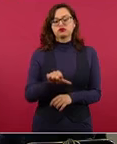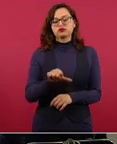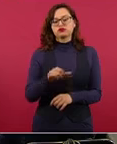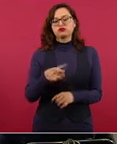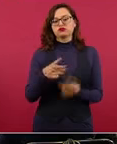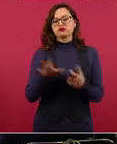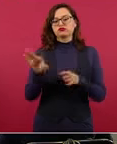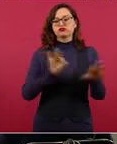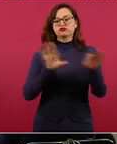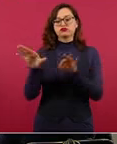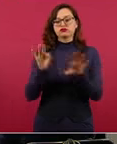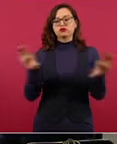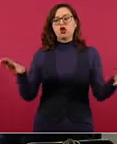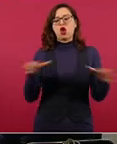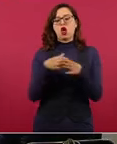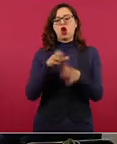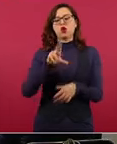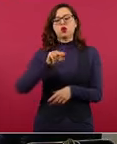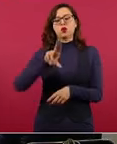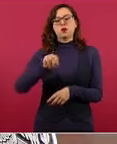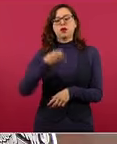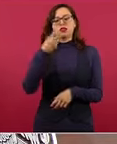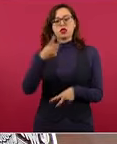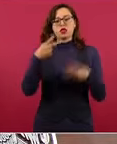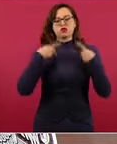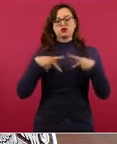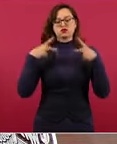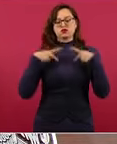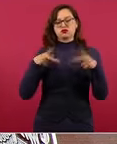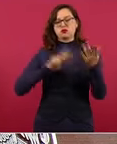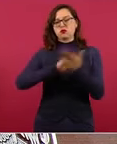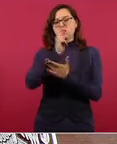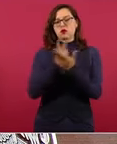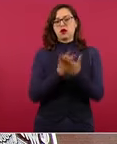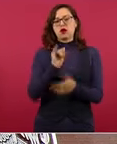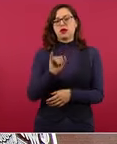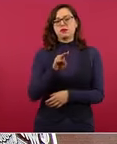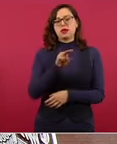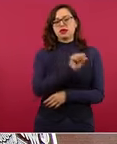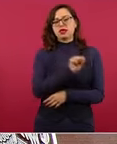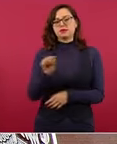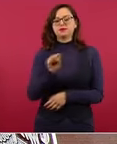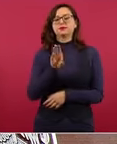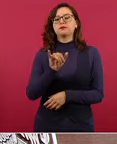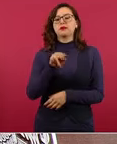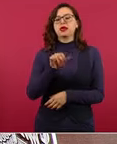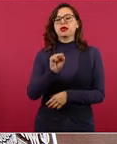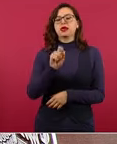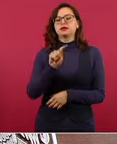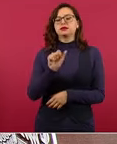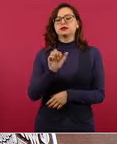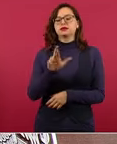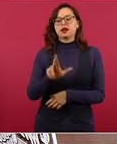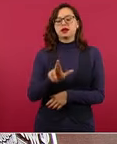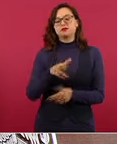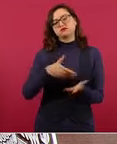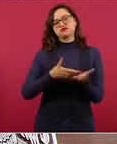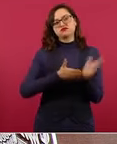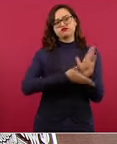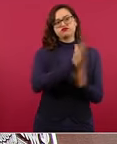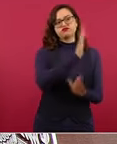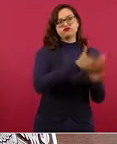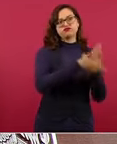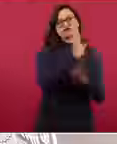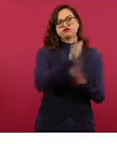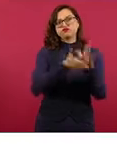personas de el programa in bienestar ya para en los hospitales de todo el resto del estado empezar a hacer